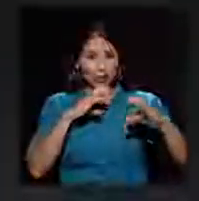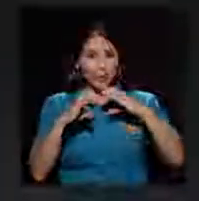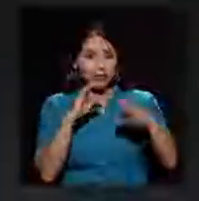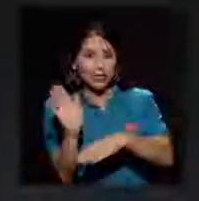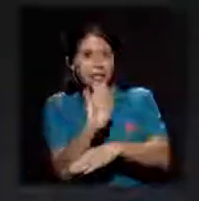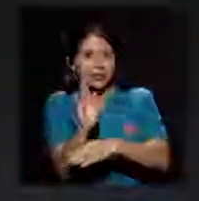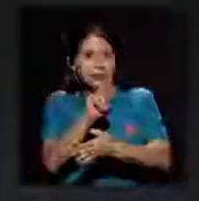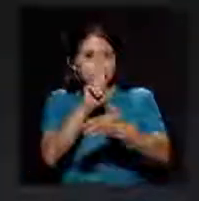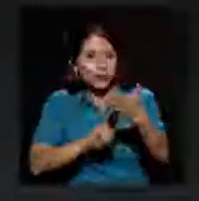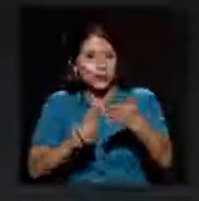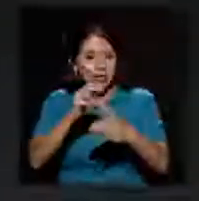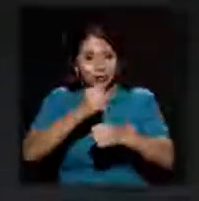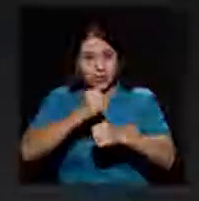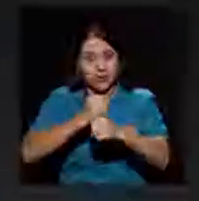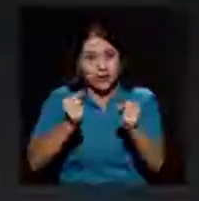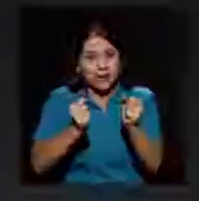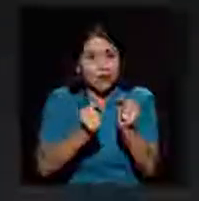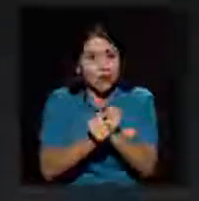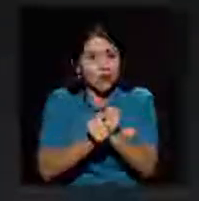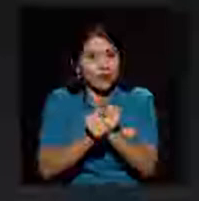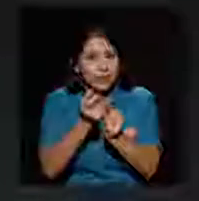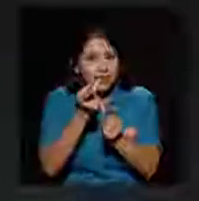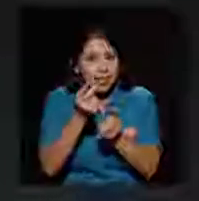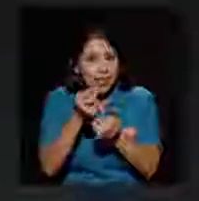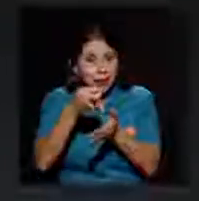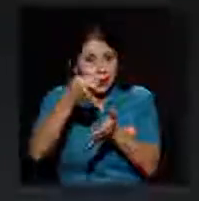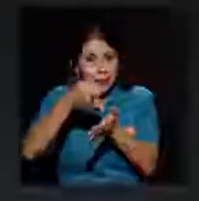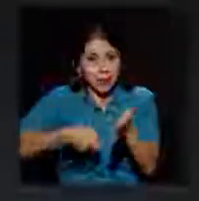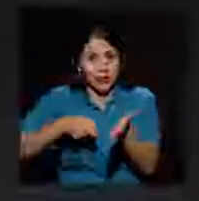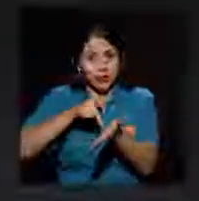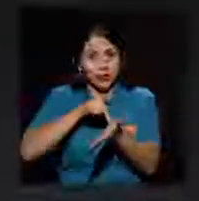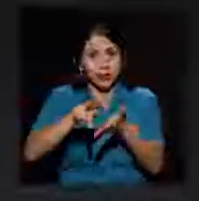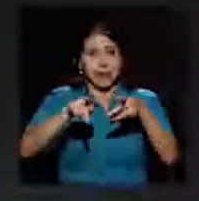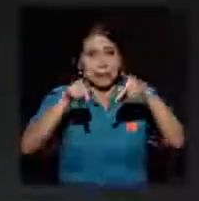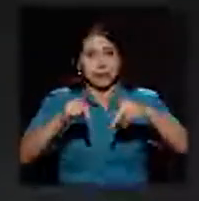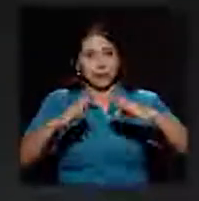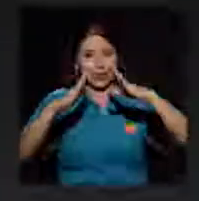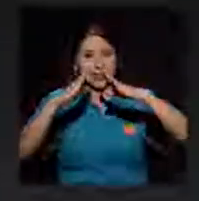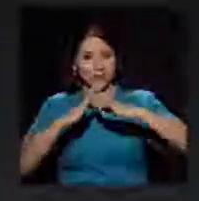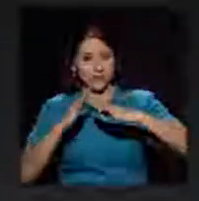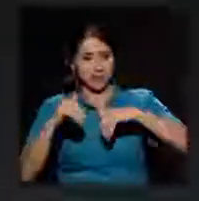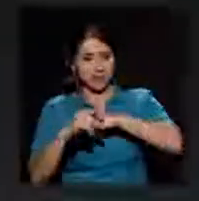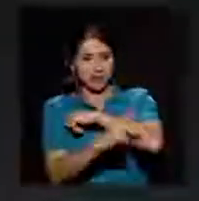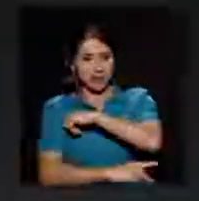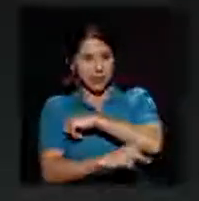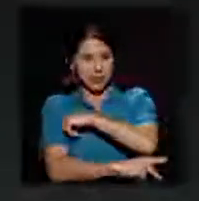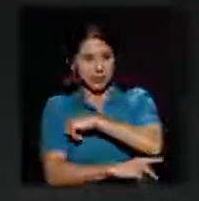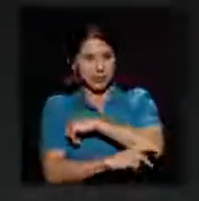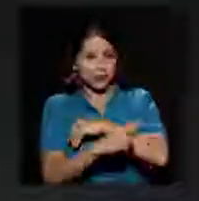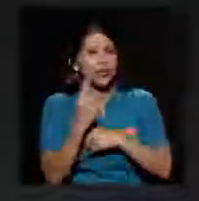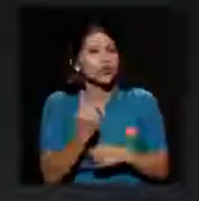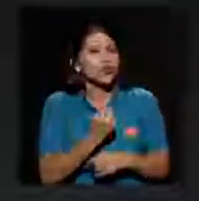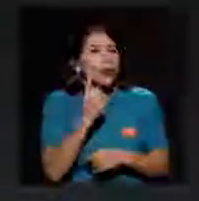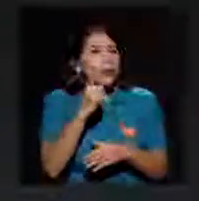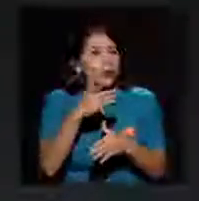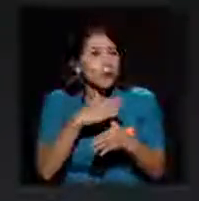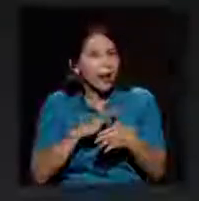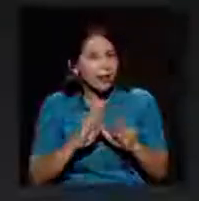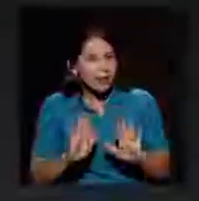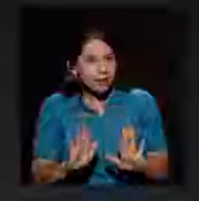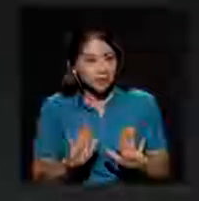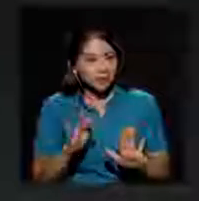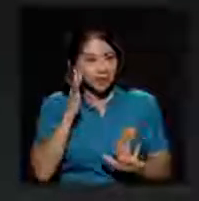que se paga con los impuestos que tributan los habitantes de este país solamente una parte y